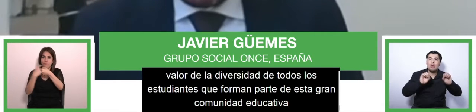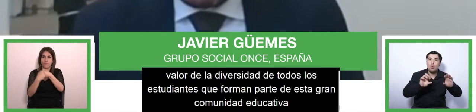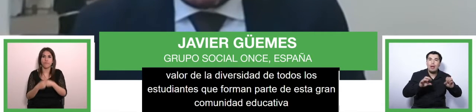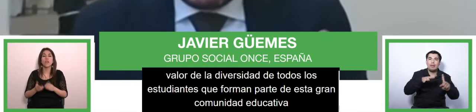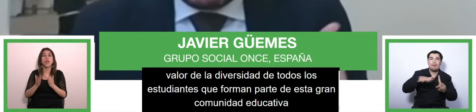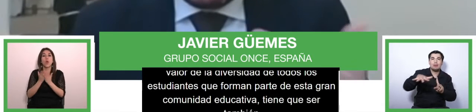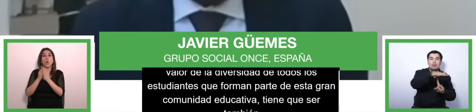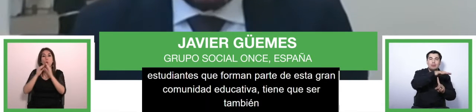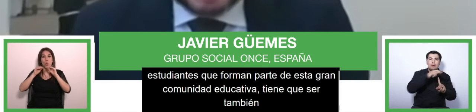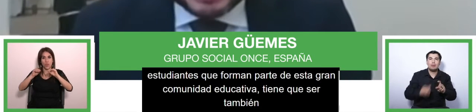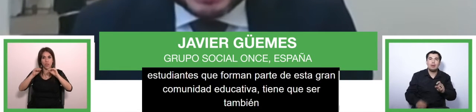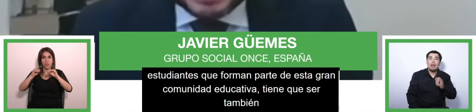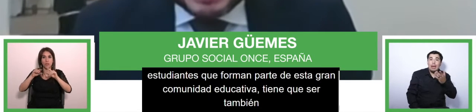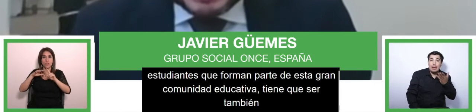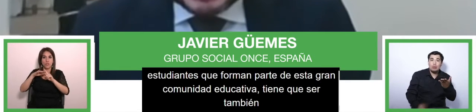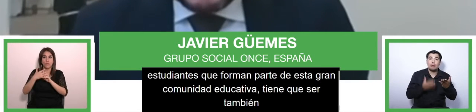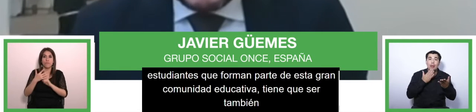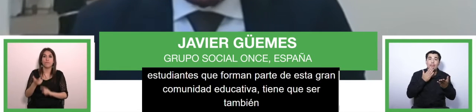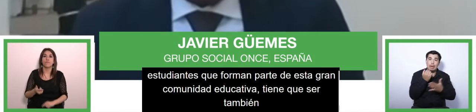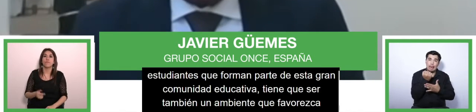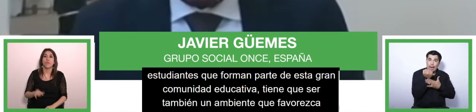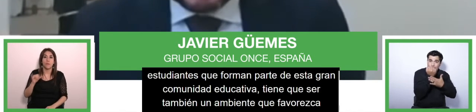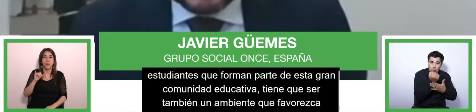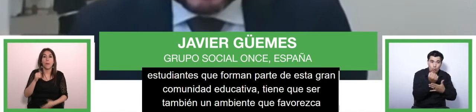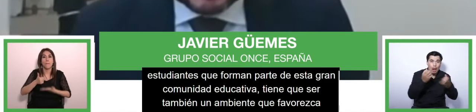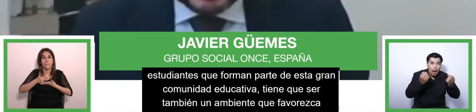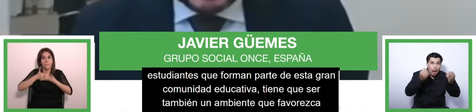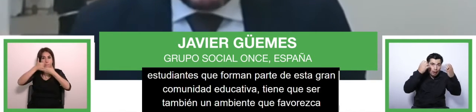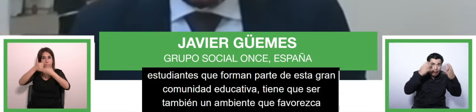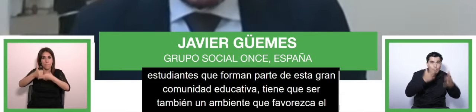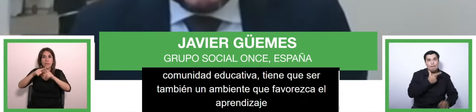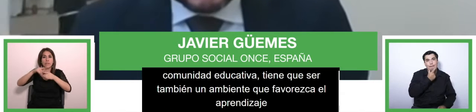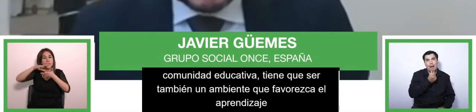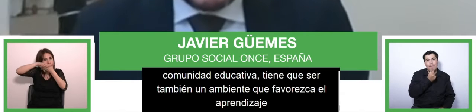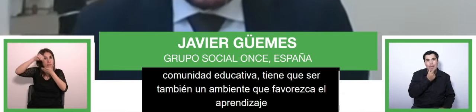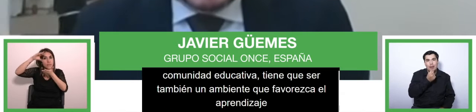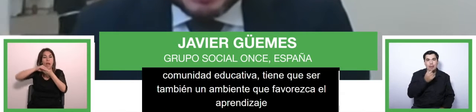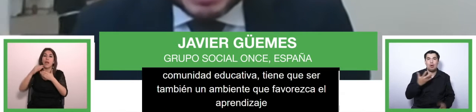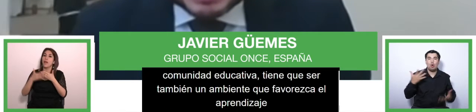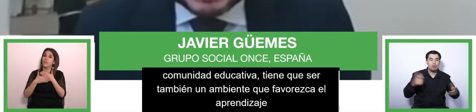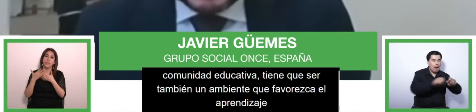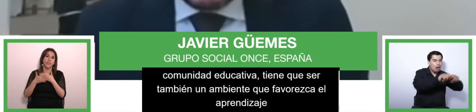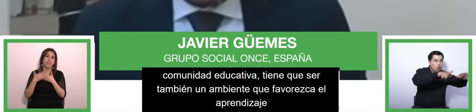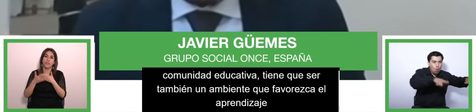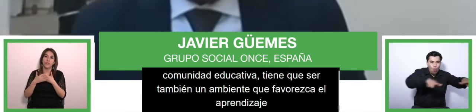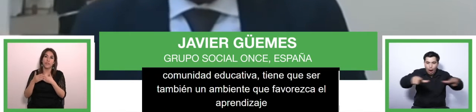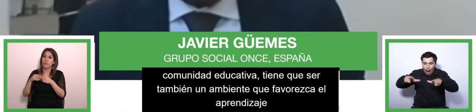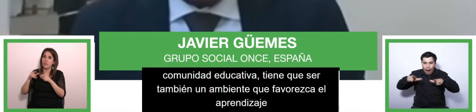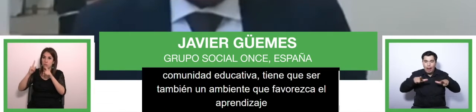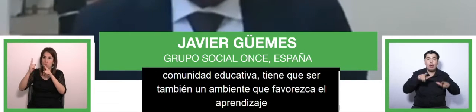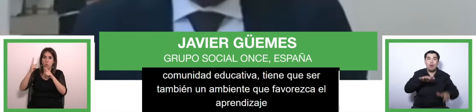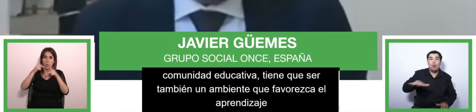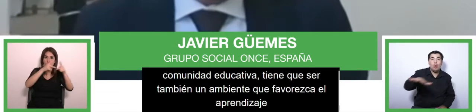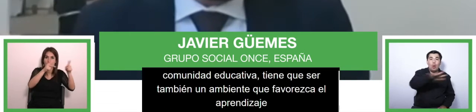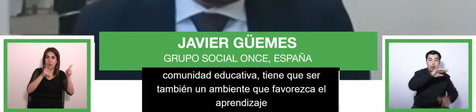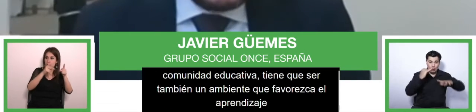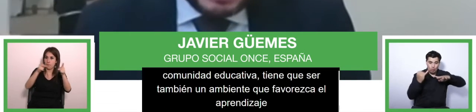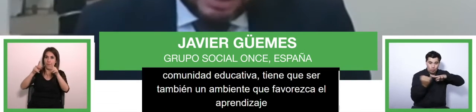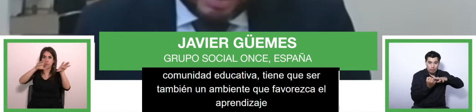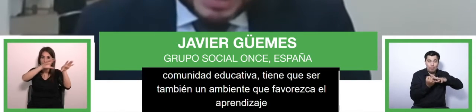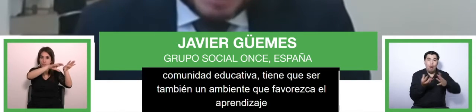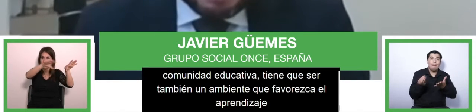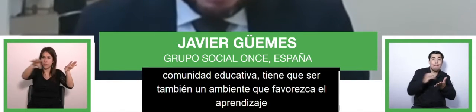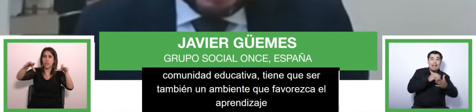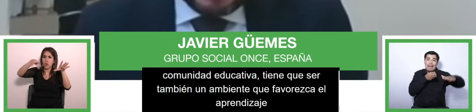que favorezca el aprendizaje, es decir, que sean entornos inclusivos, accesibles, donde todas las personas se puedan